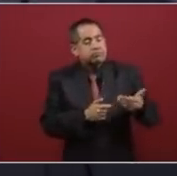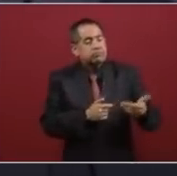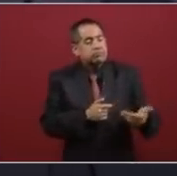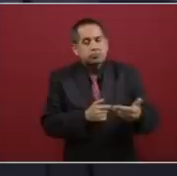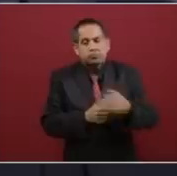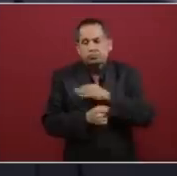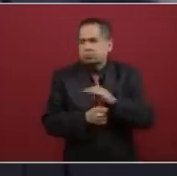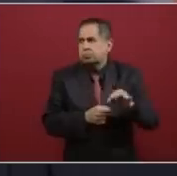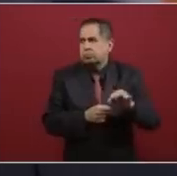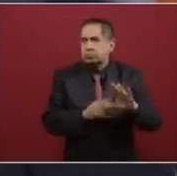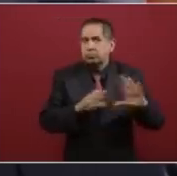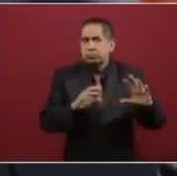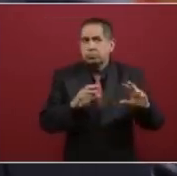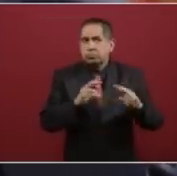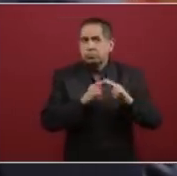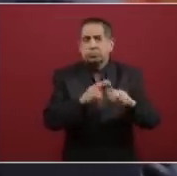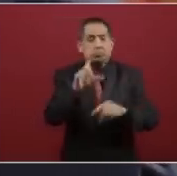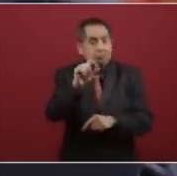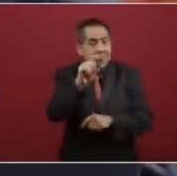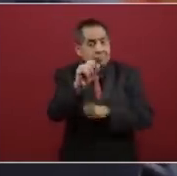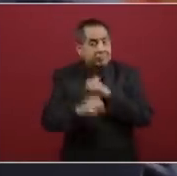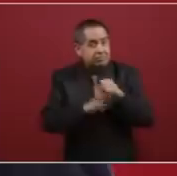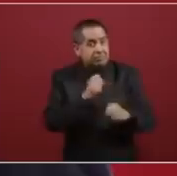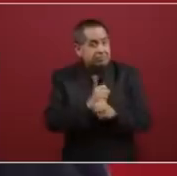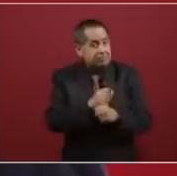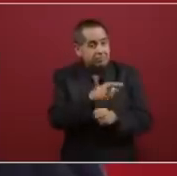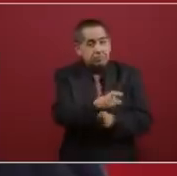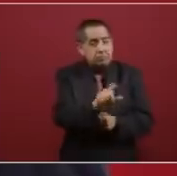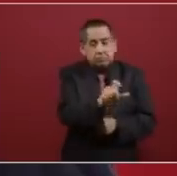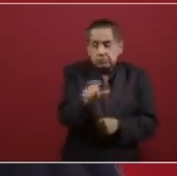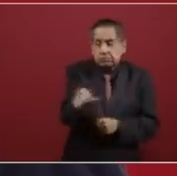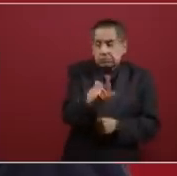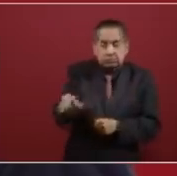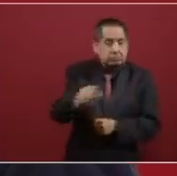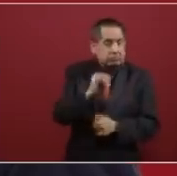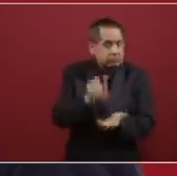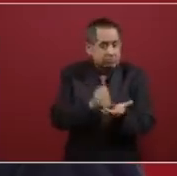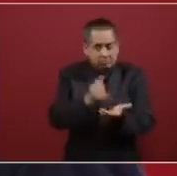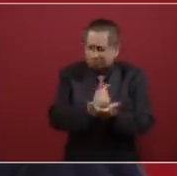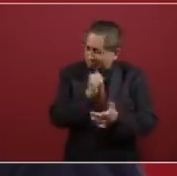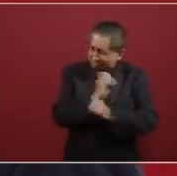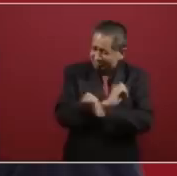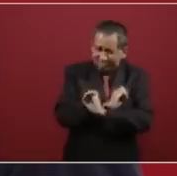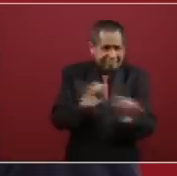por cerca de 20 años, que no pagaban nada.